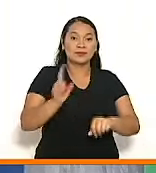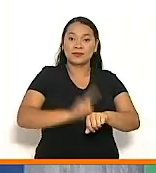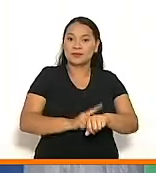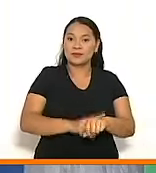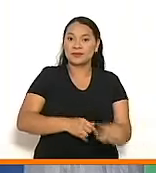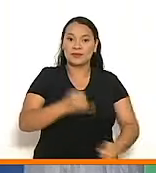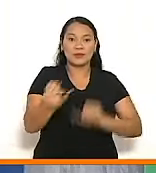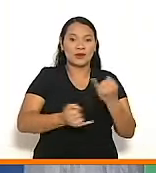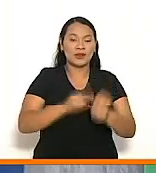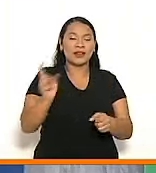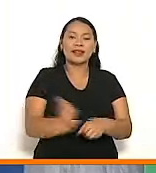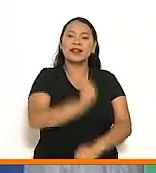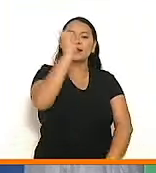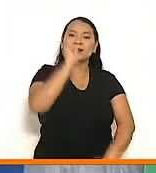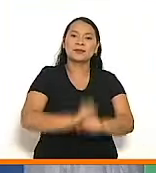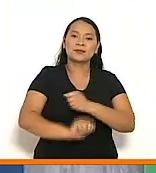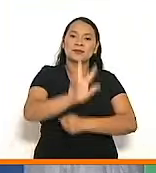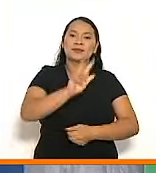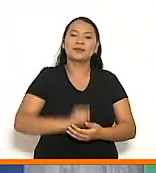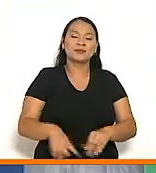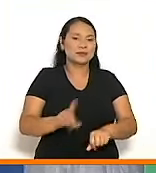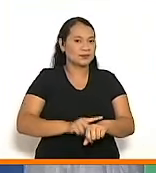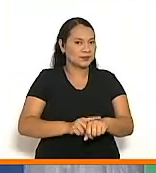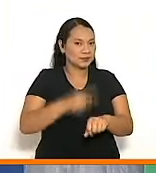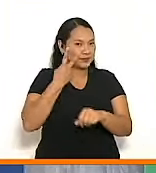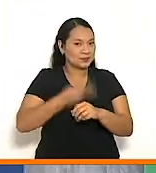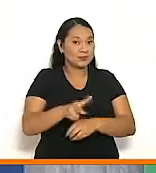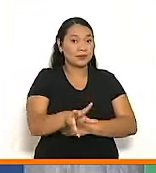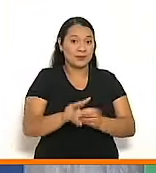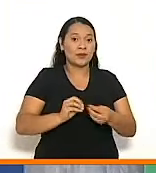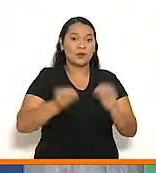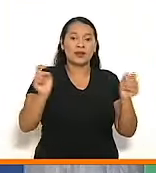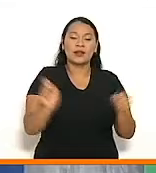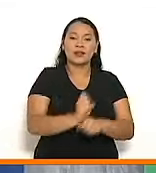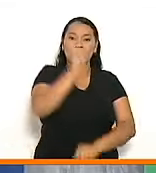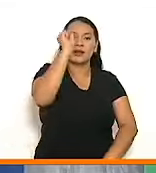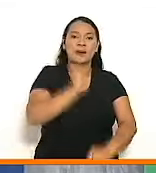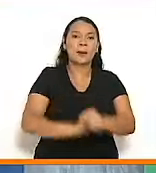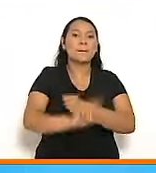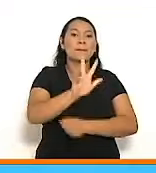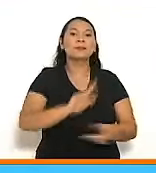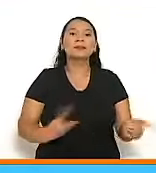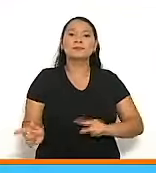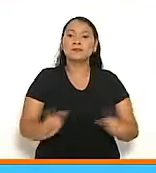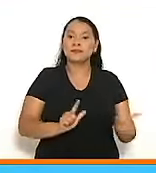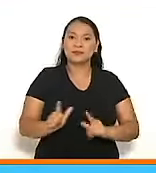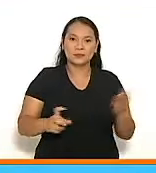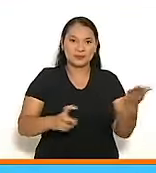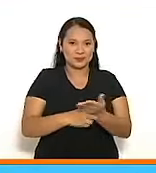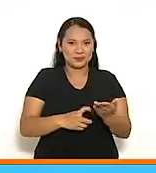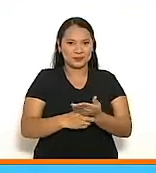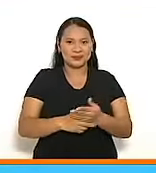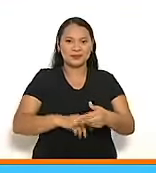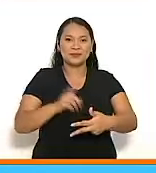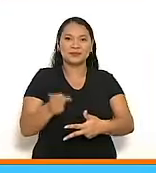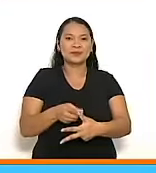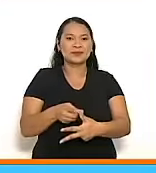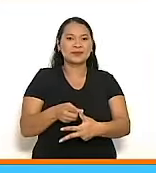pegar y ganar en Pega 3. Daremos a conocer 3 afortunados números. Ten tu boleto en mano. Tu primer número es...